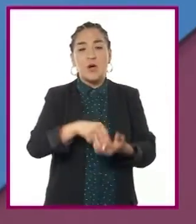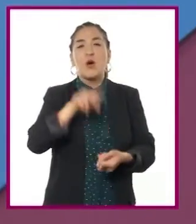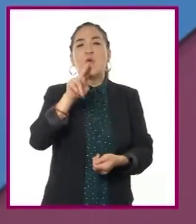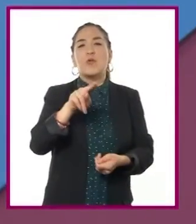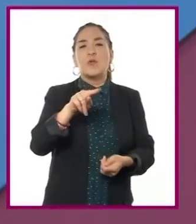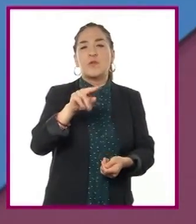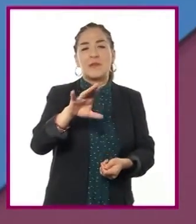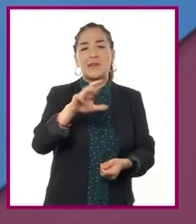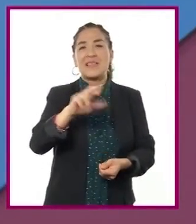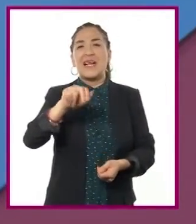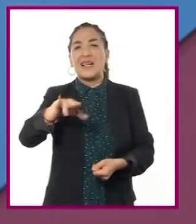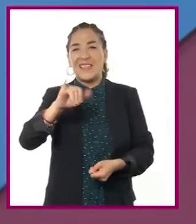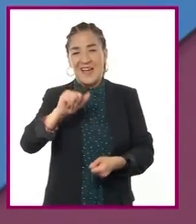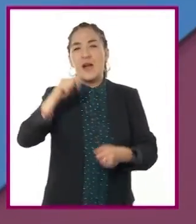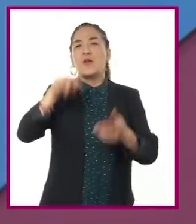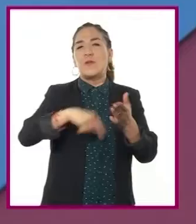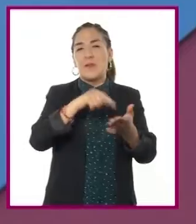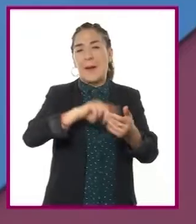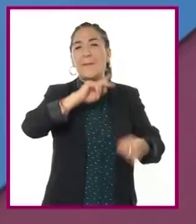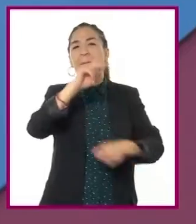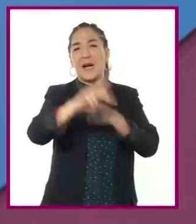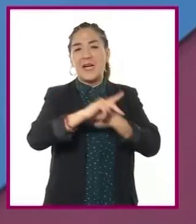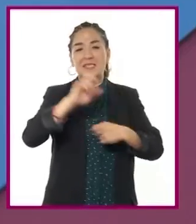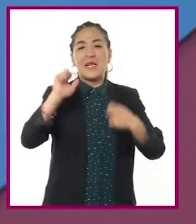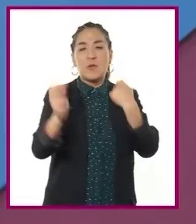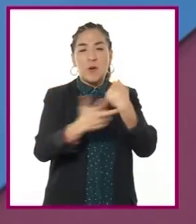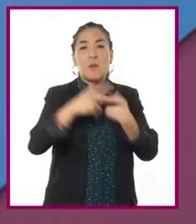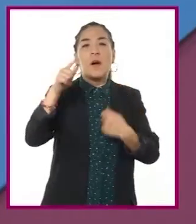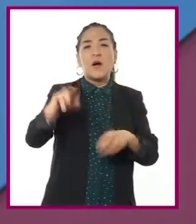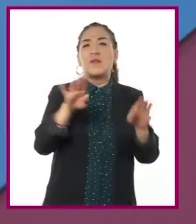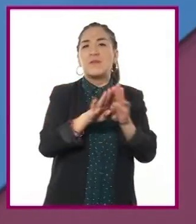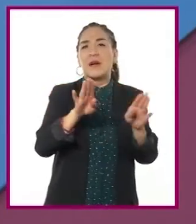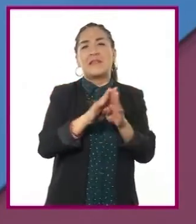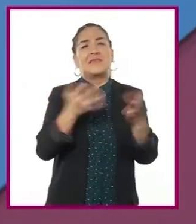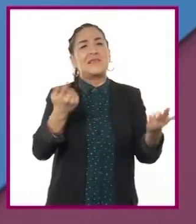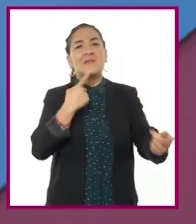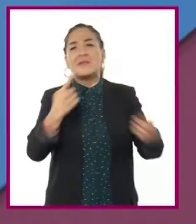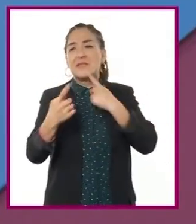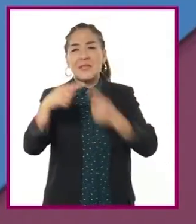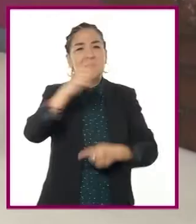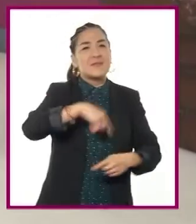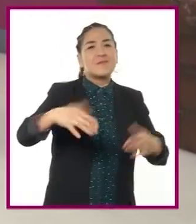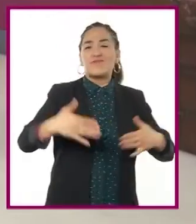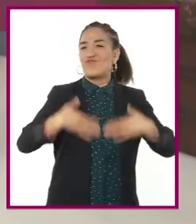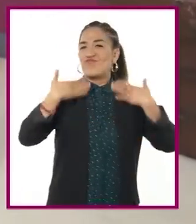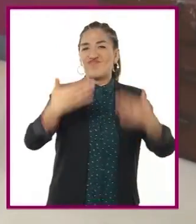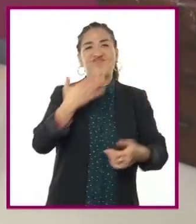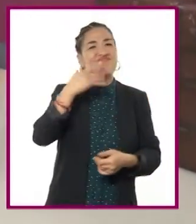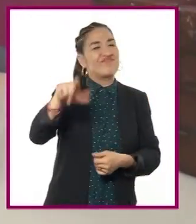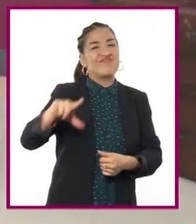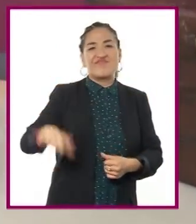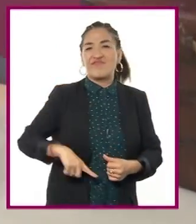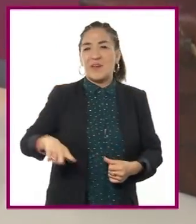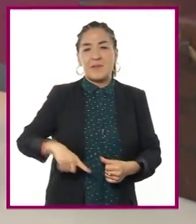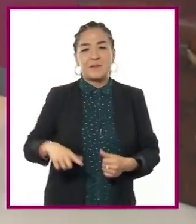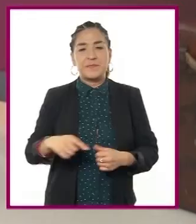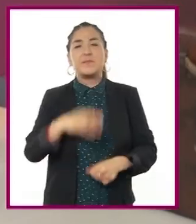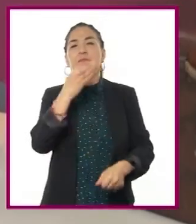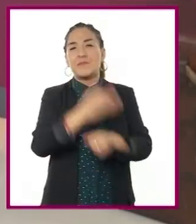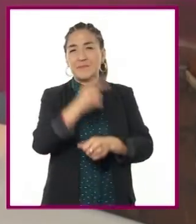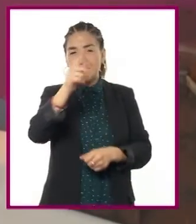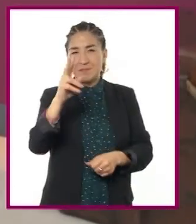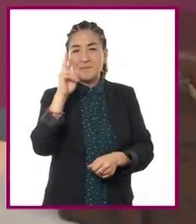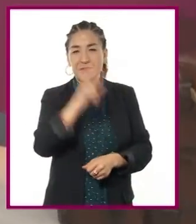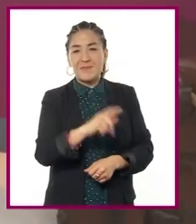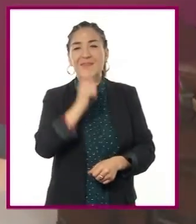Ucrania, provocó miles de muertos y aumentó la desconfianza de la población hacia el gobierno. Para conocer un poco